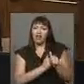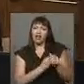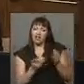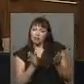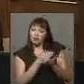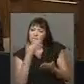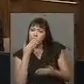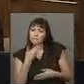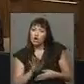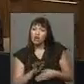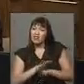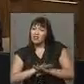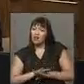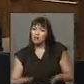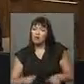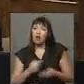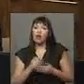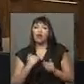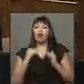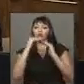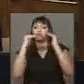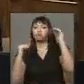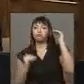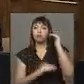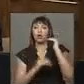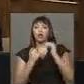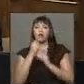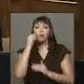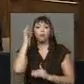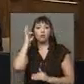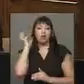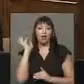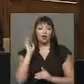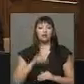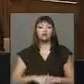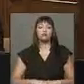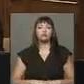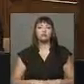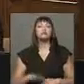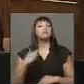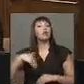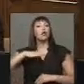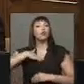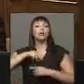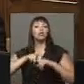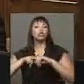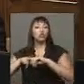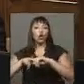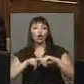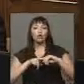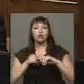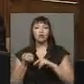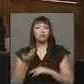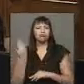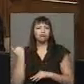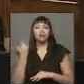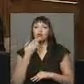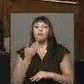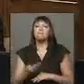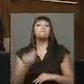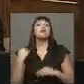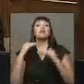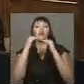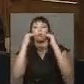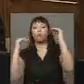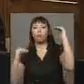corregir y terminar con las inequidades existentes entre hombres y mujeres en nuestras sociedades desde muy antiguo,